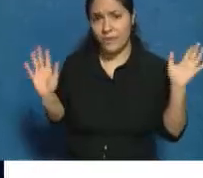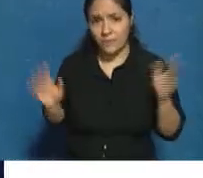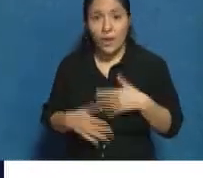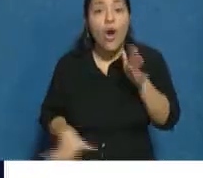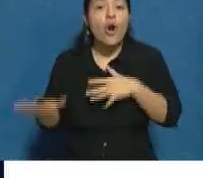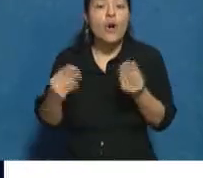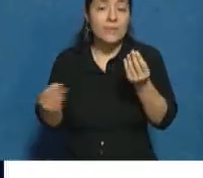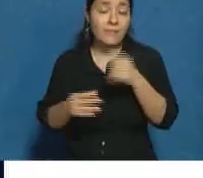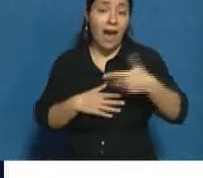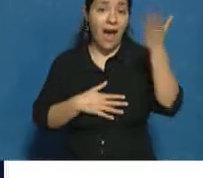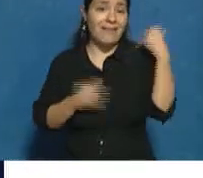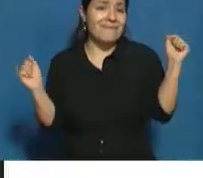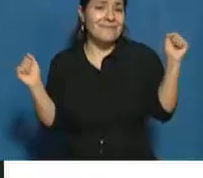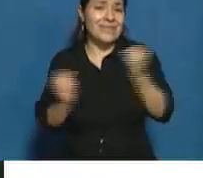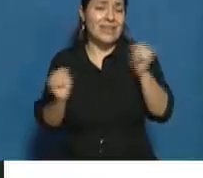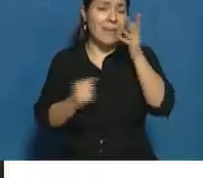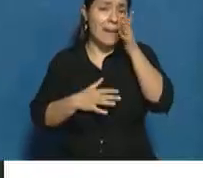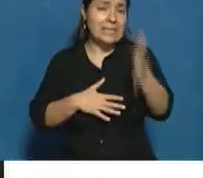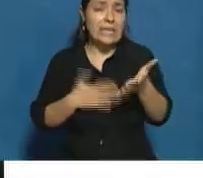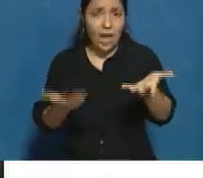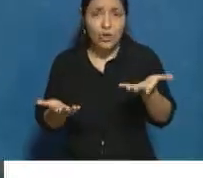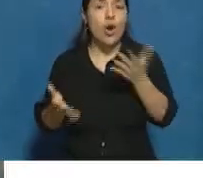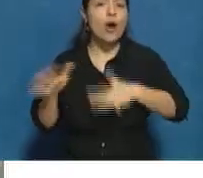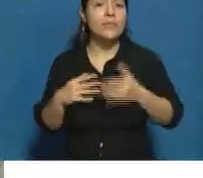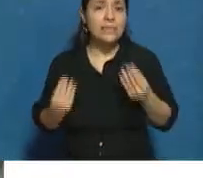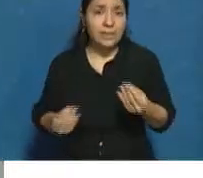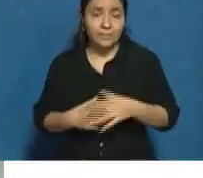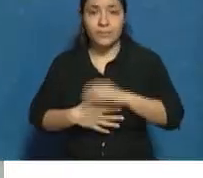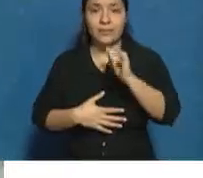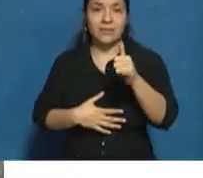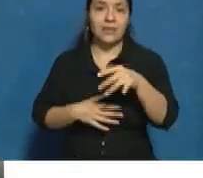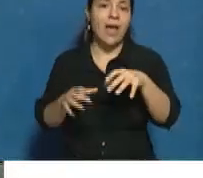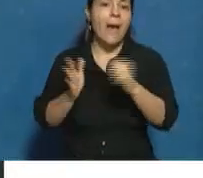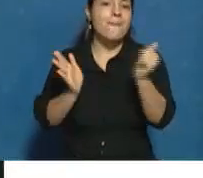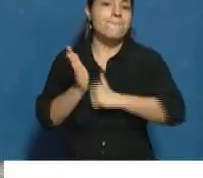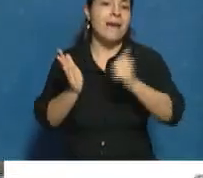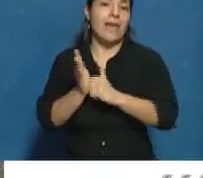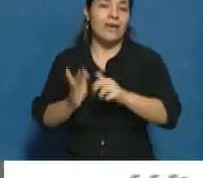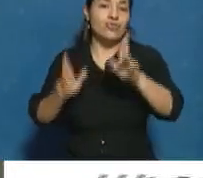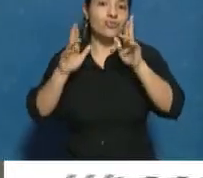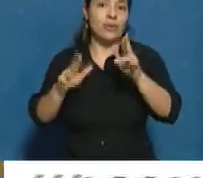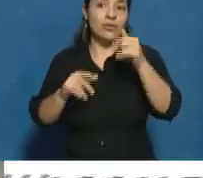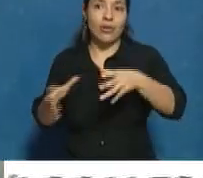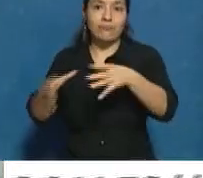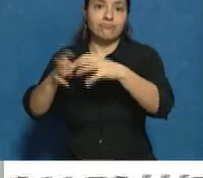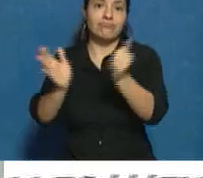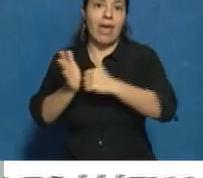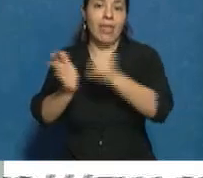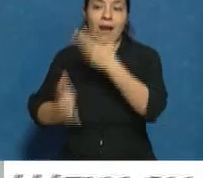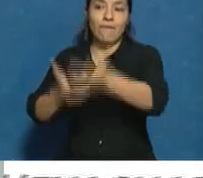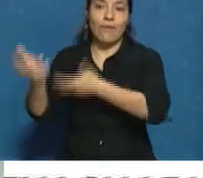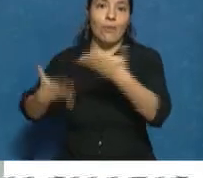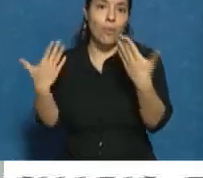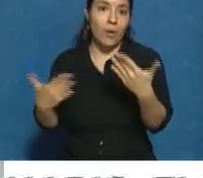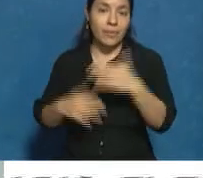entró la ola polar muy fuerte, ¿no? Aquí en la provincia. Sí, a leña. Tengo la suerte de tener una estufa a leña también, así que bueno, a leña.